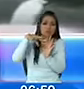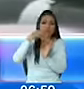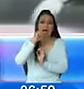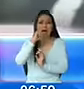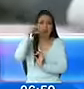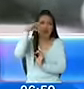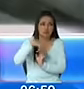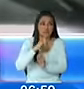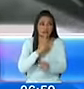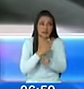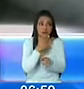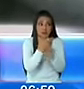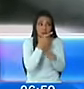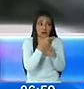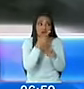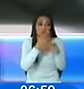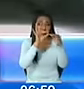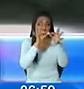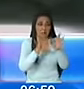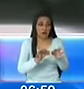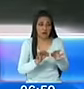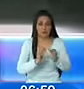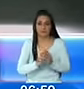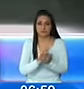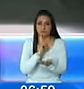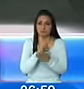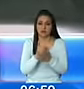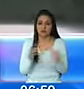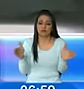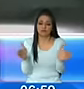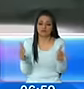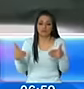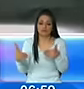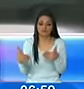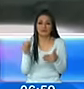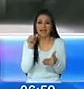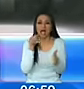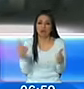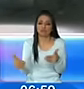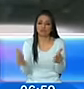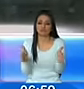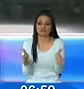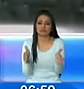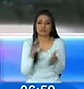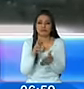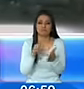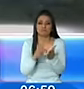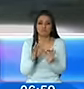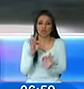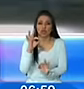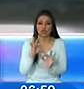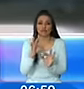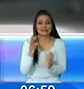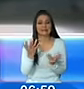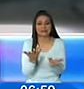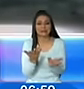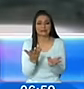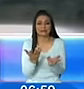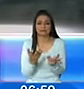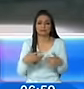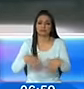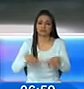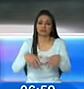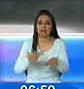hasta estos sectores. Sí, así es, con un tanque pequeño de almacenamiento que estaba funcionando de 3.000 metros cúbicos hemos visto que la planta produce